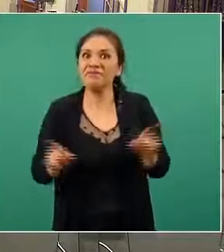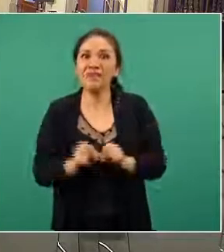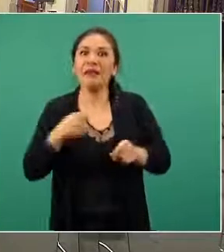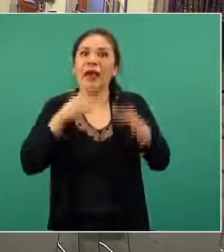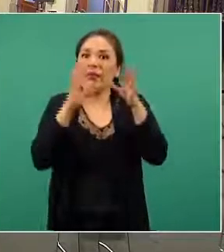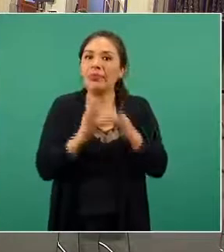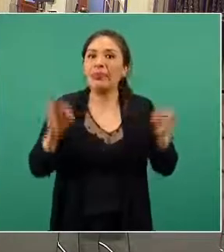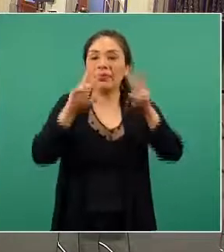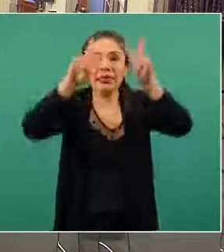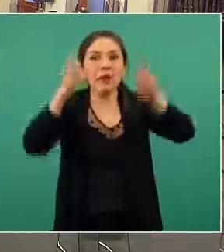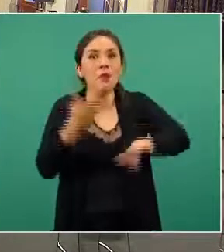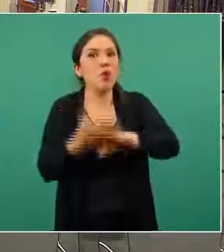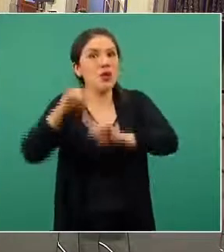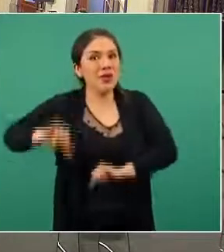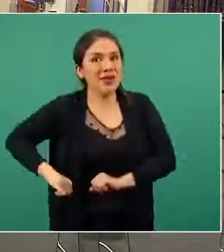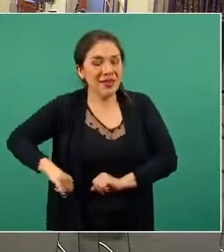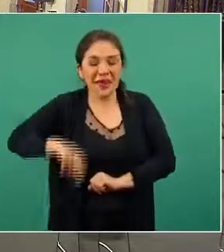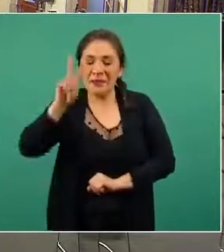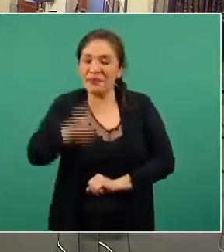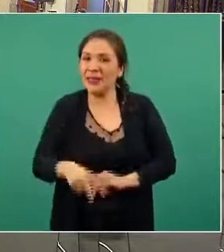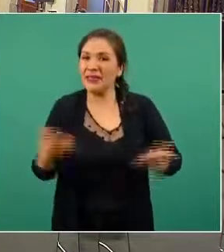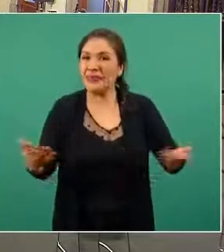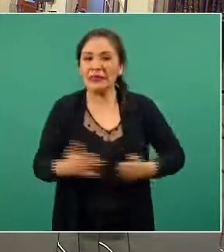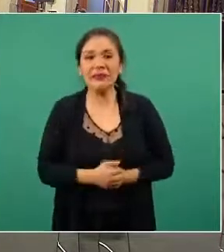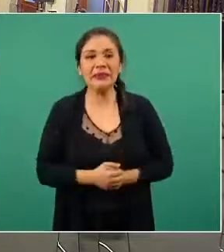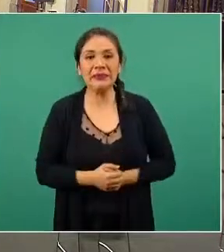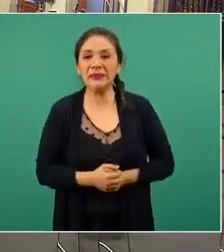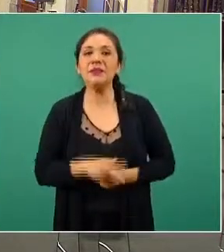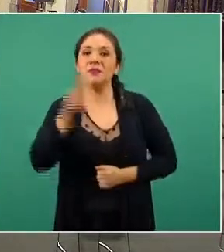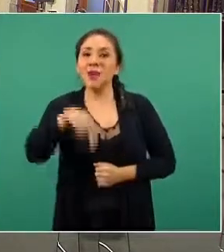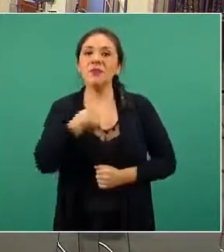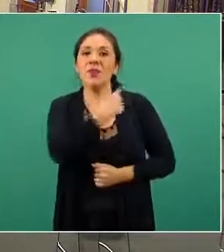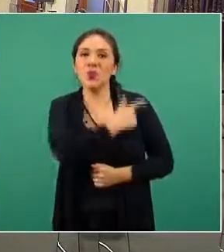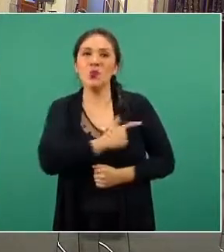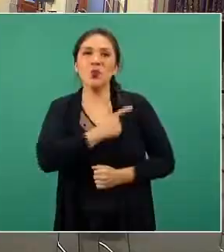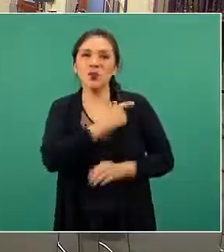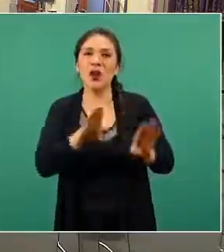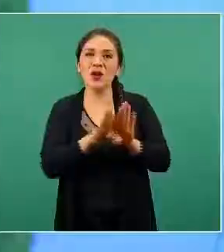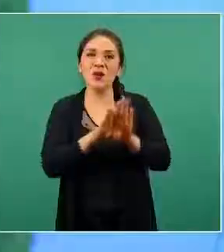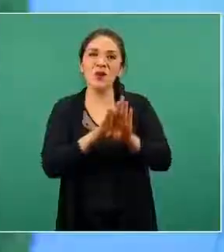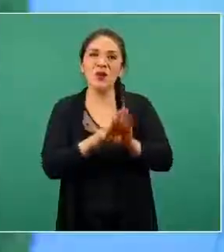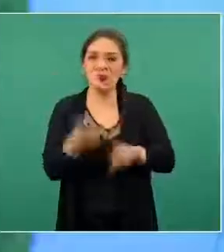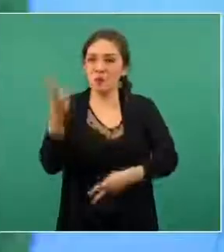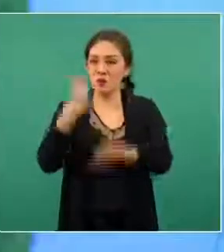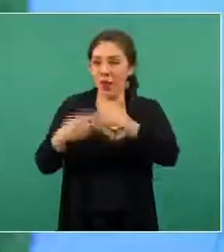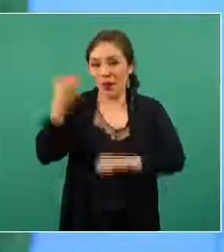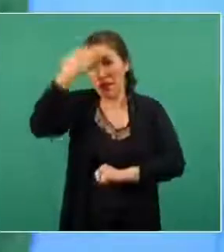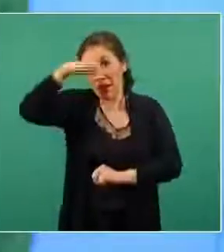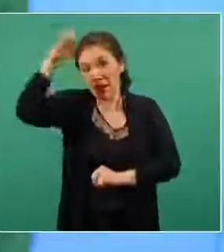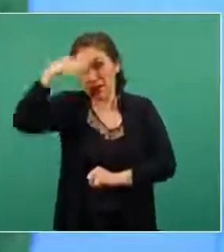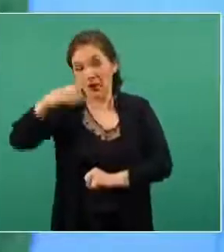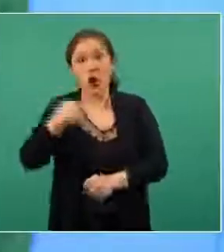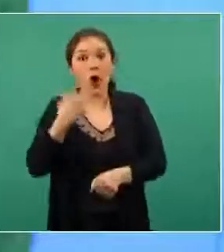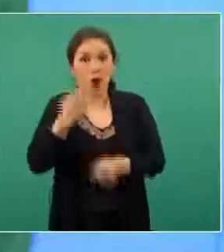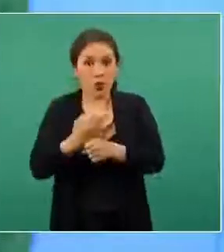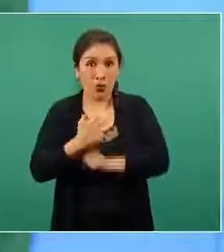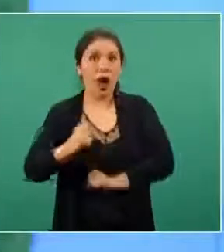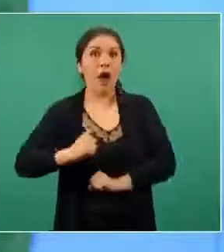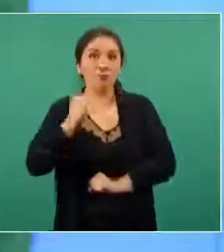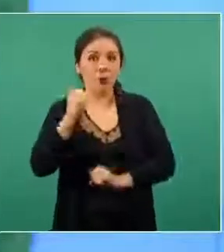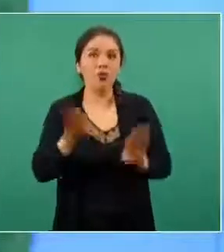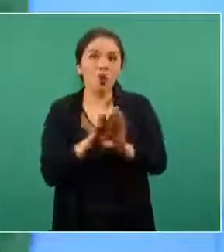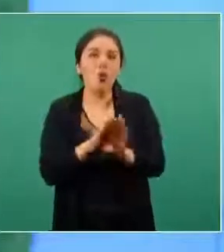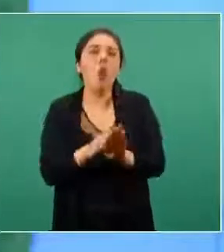cuando hablamos de temas tan interesantes. La verdad es que nos da mucho gusto tener a nuestros expertos el día de hoy y aprovecharemos justo para